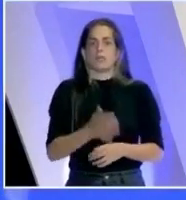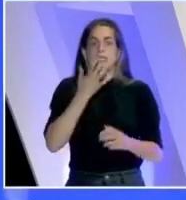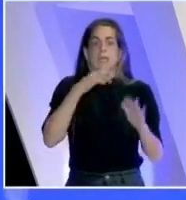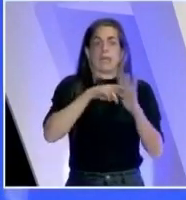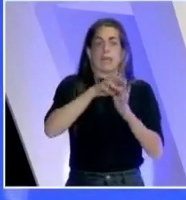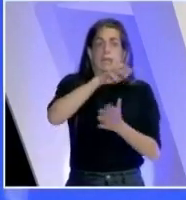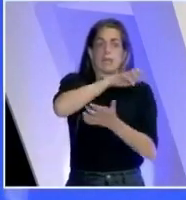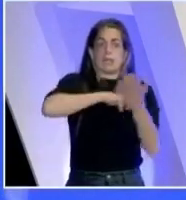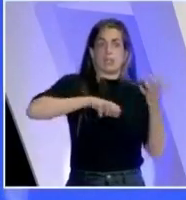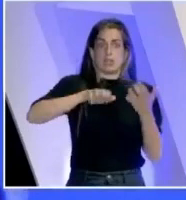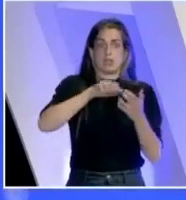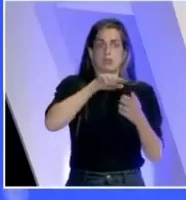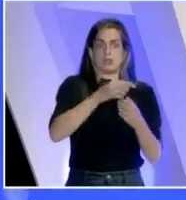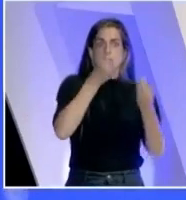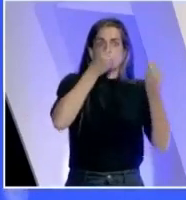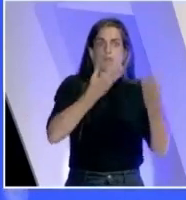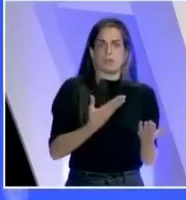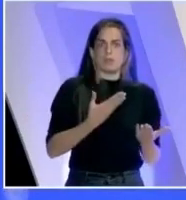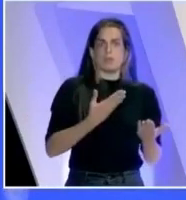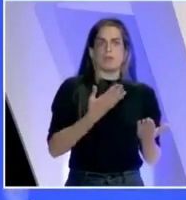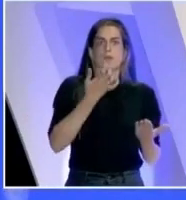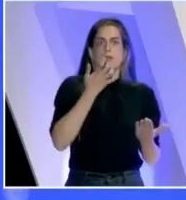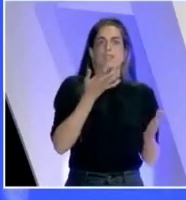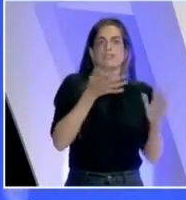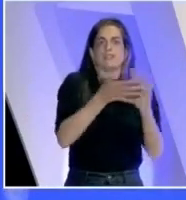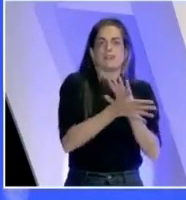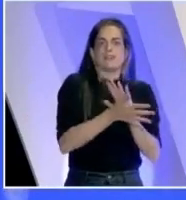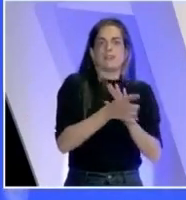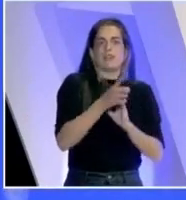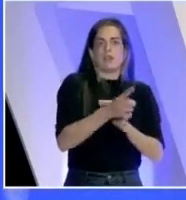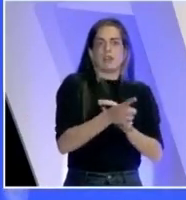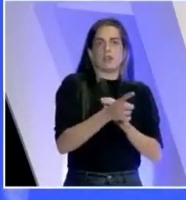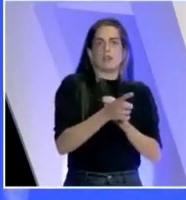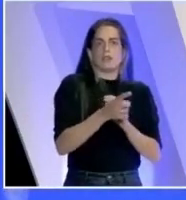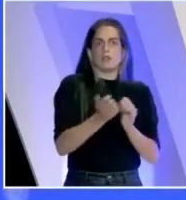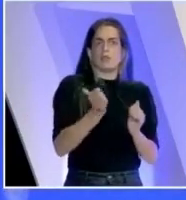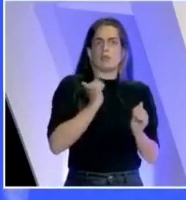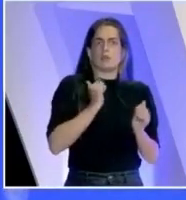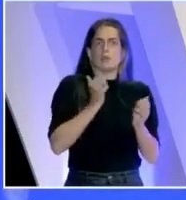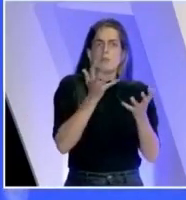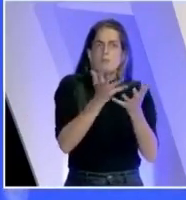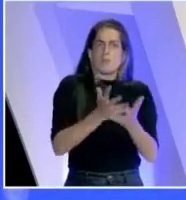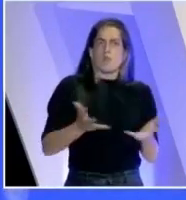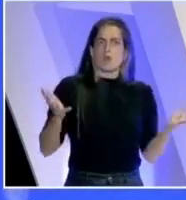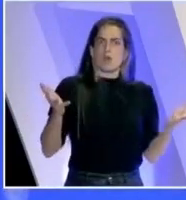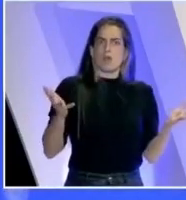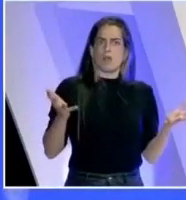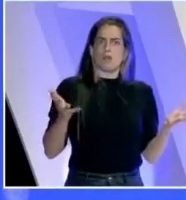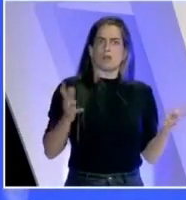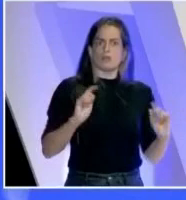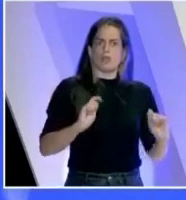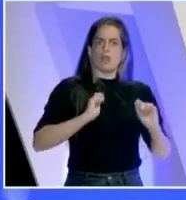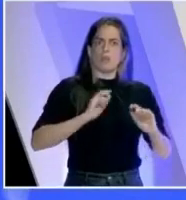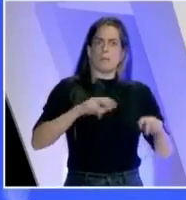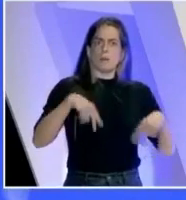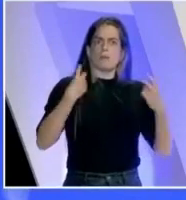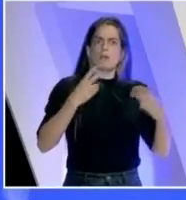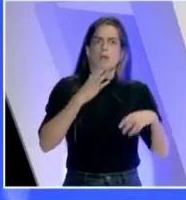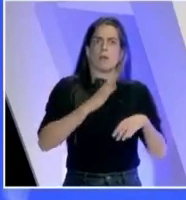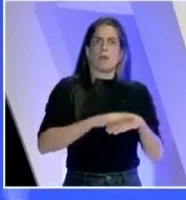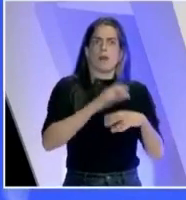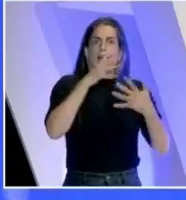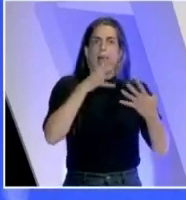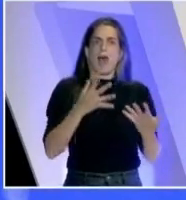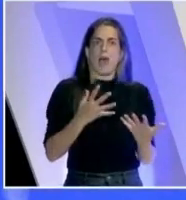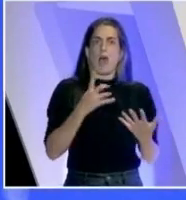bien, esto, en lugar de ser un drama, puede ser una enorme oportunidad para permitirnos duplicar nuestro gasto